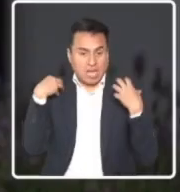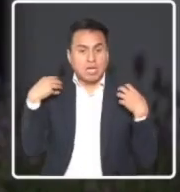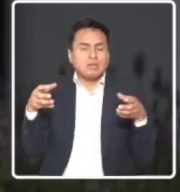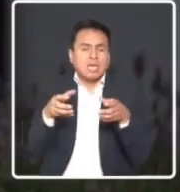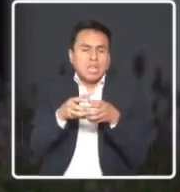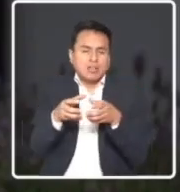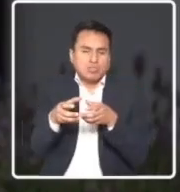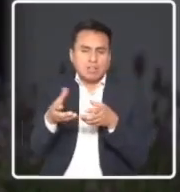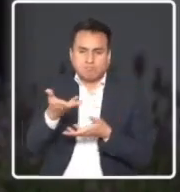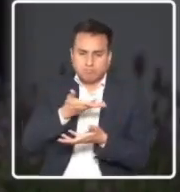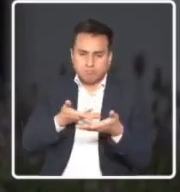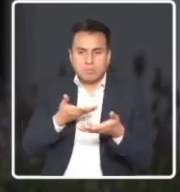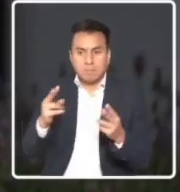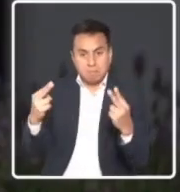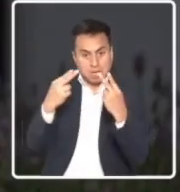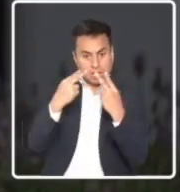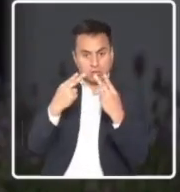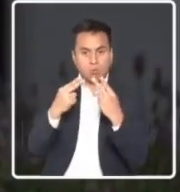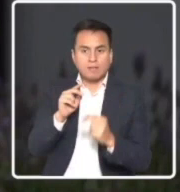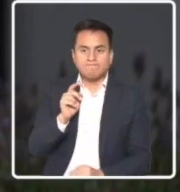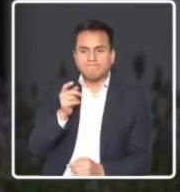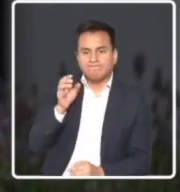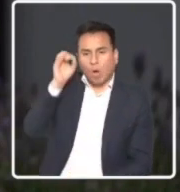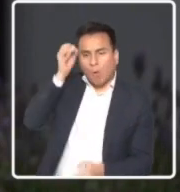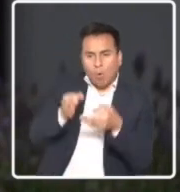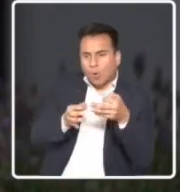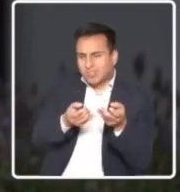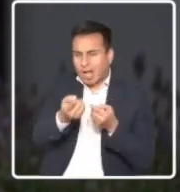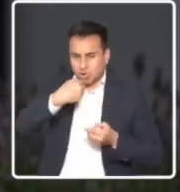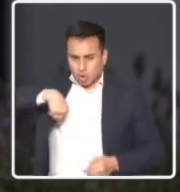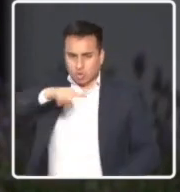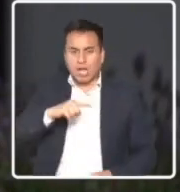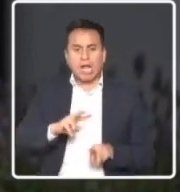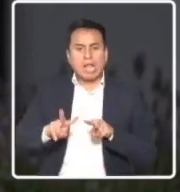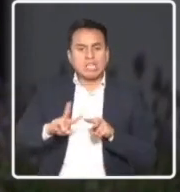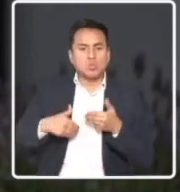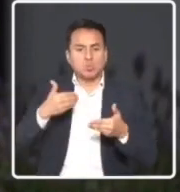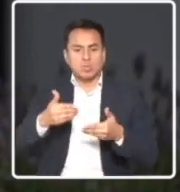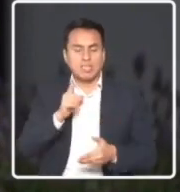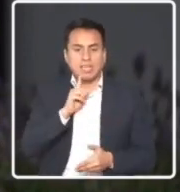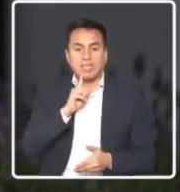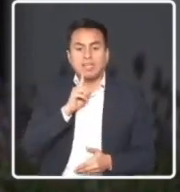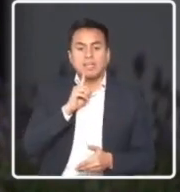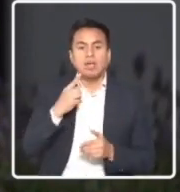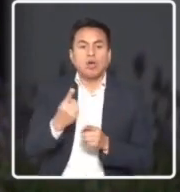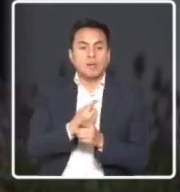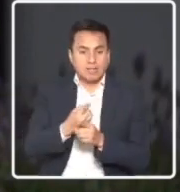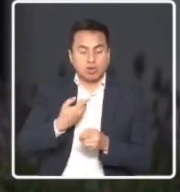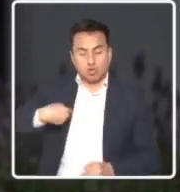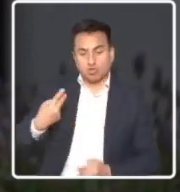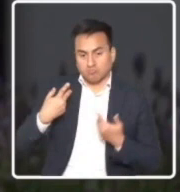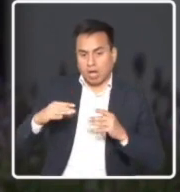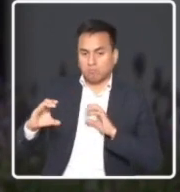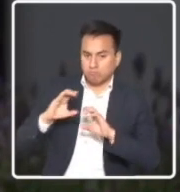generacional. Hoy nos están mirando, nos están juzgando y quieren saber cuál es la actitud que vamos a tener, y estoy convencido de la conversación que hemos